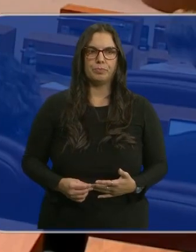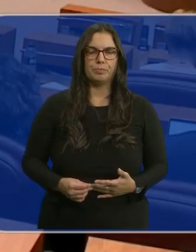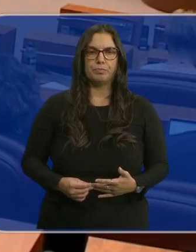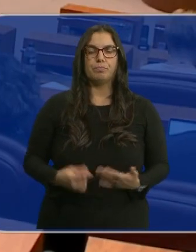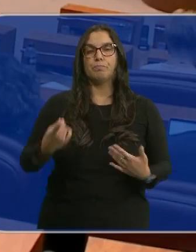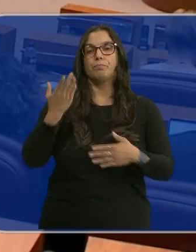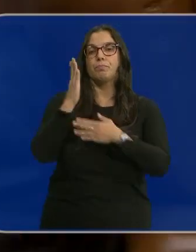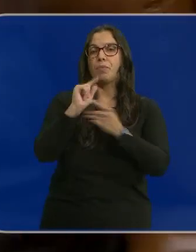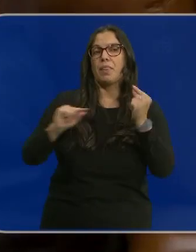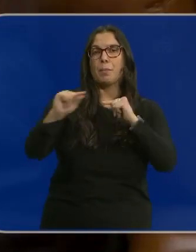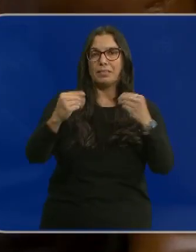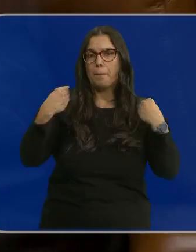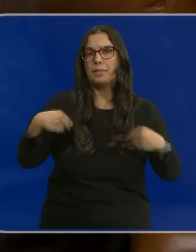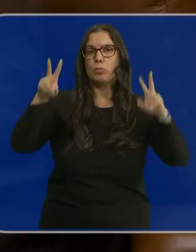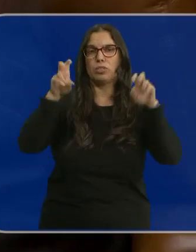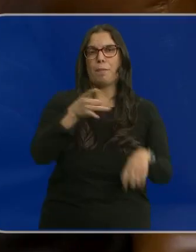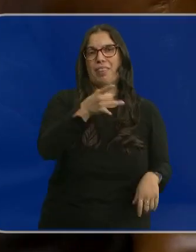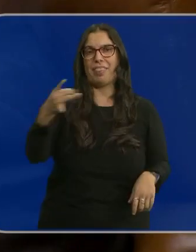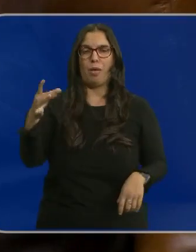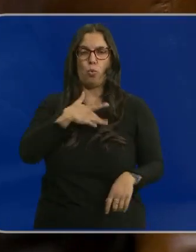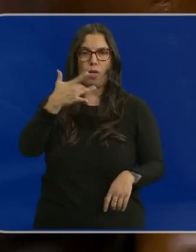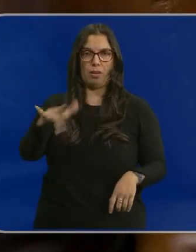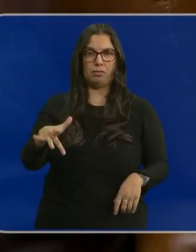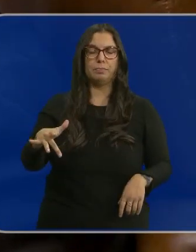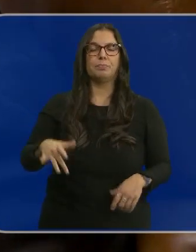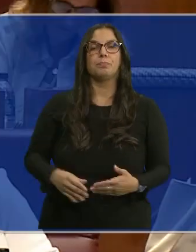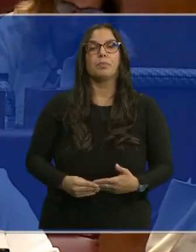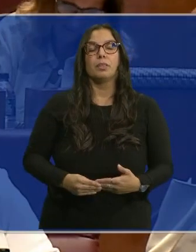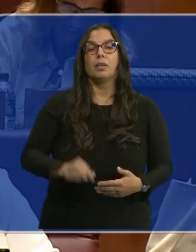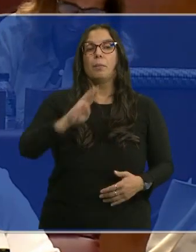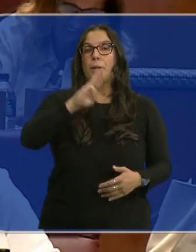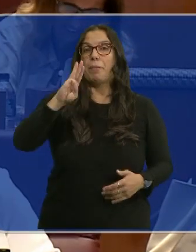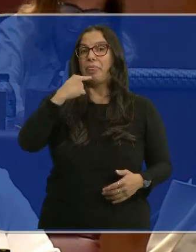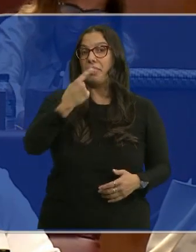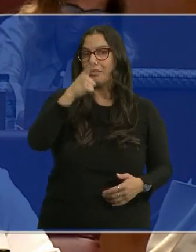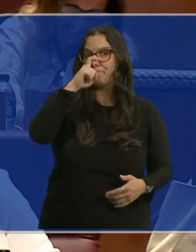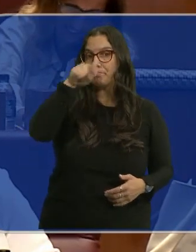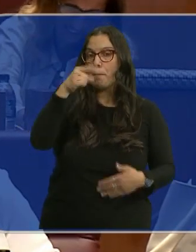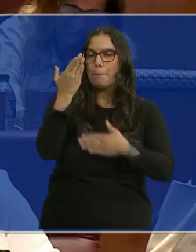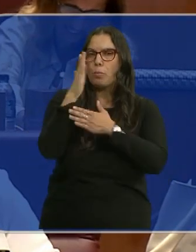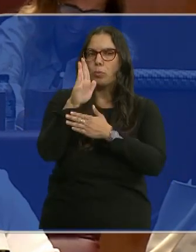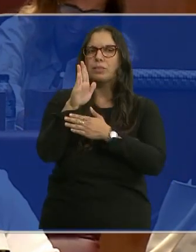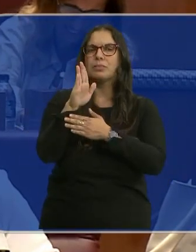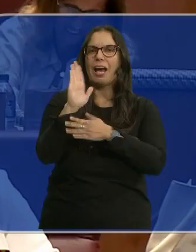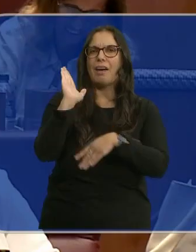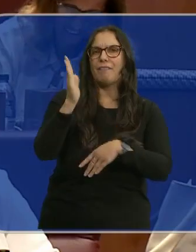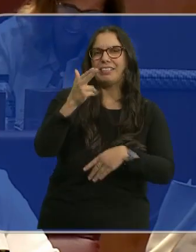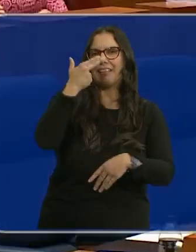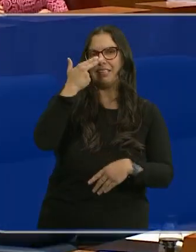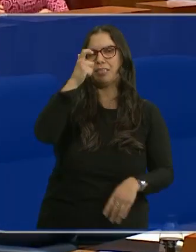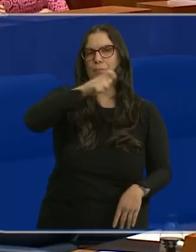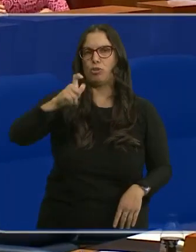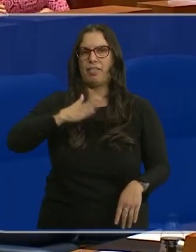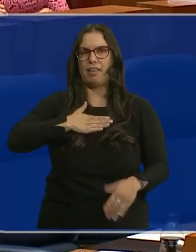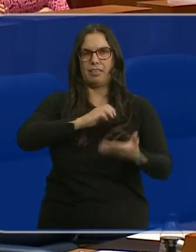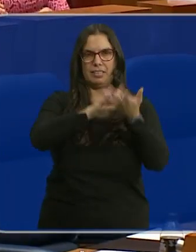Encima de la mesa, el mismo debate sobre la condonación de la deuda a las comunidades autónomas. El PP recuerda que esta proposición perjudica los intereses de los ciudadanos